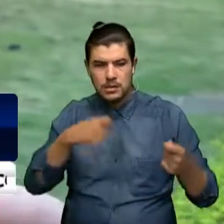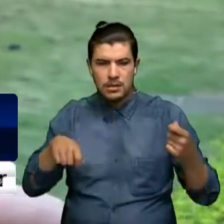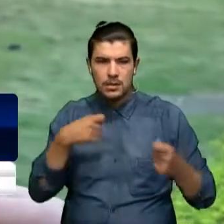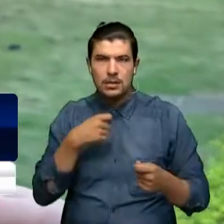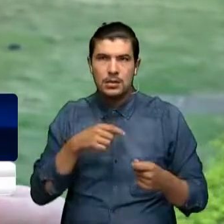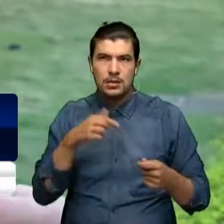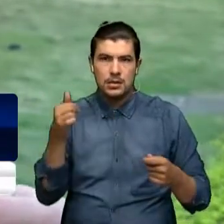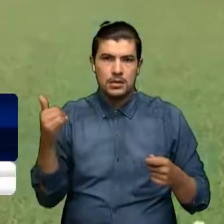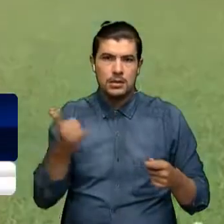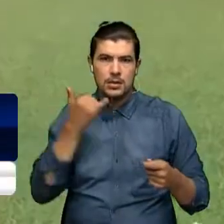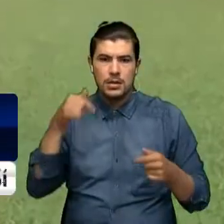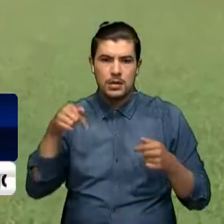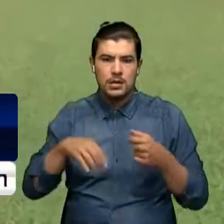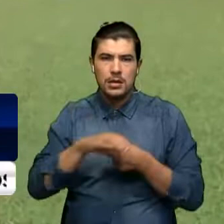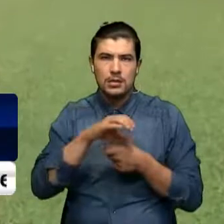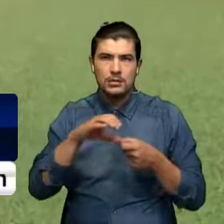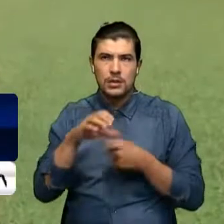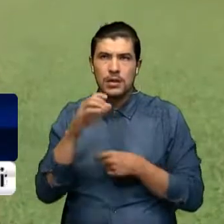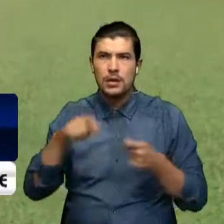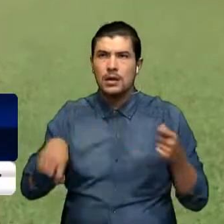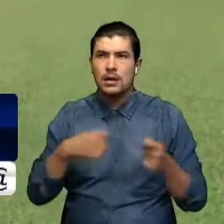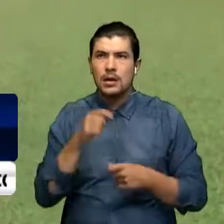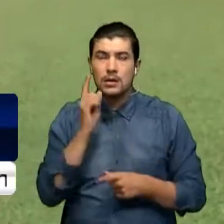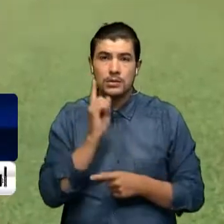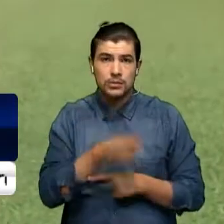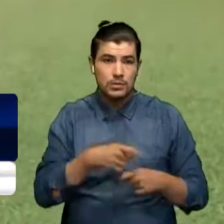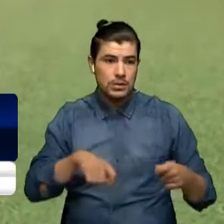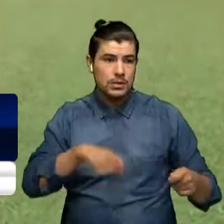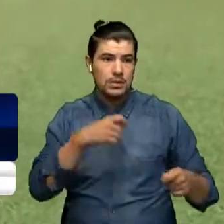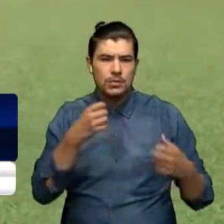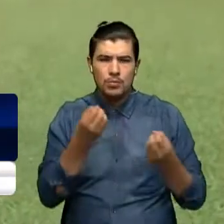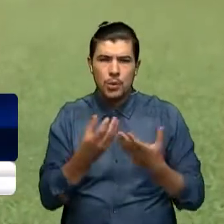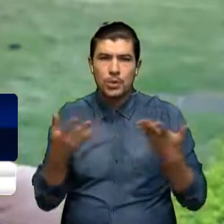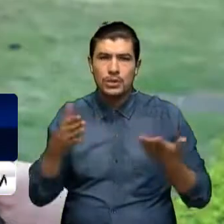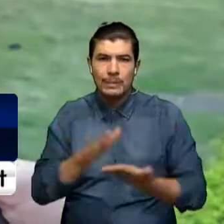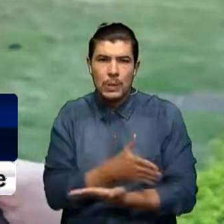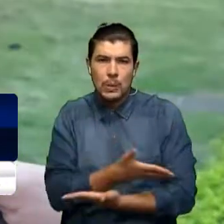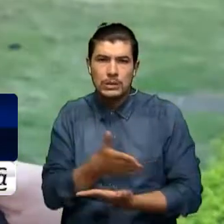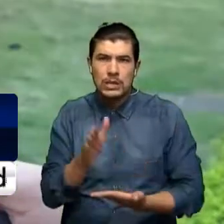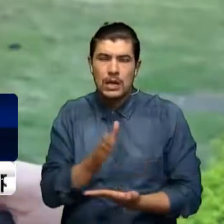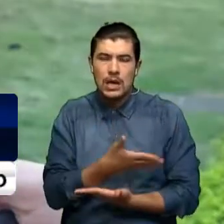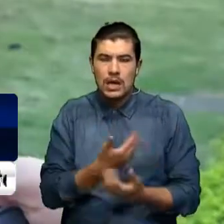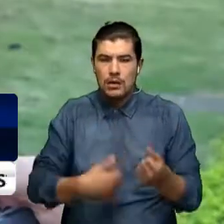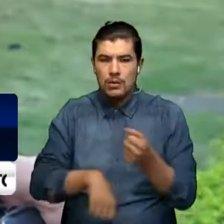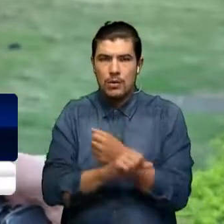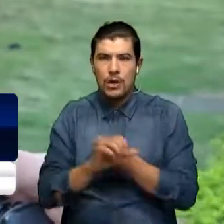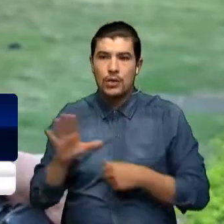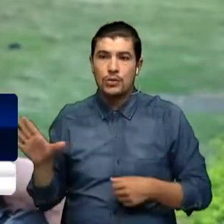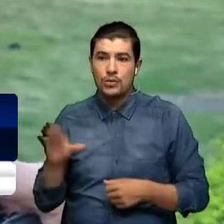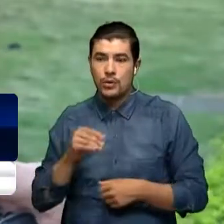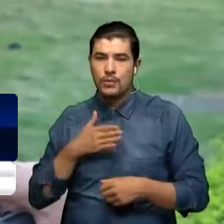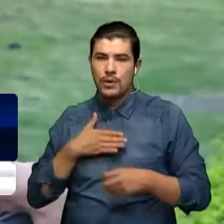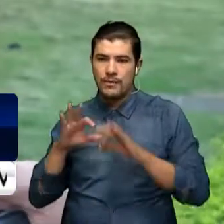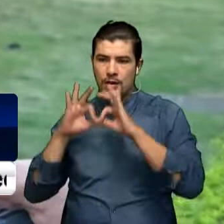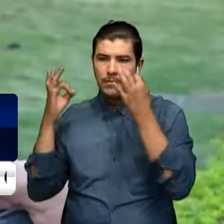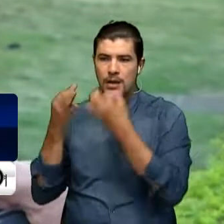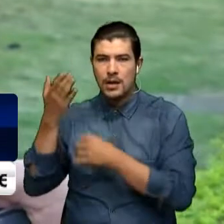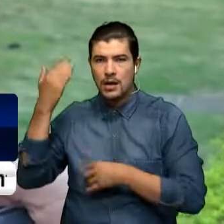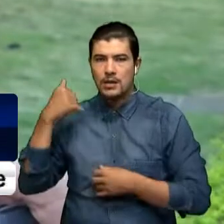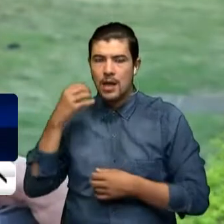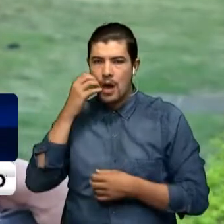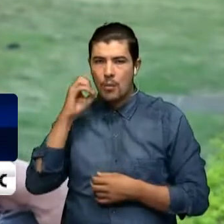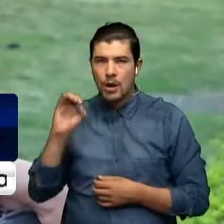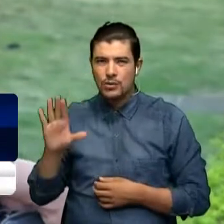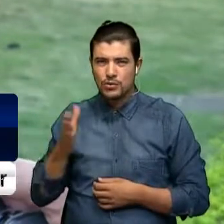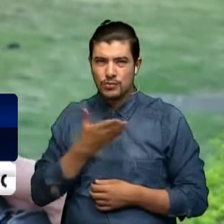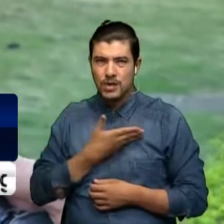característica de esta ciudad por sus venas no corren más que música y fútbol toda mi familia es músico viene desde mi abuelo materno fue